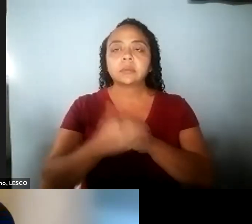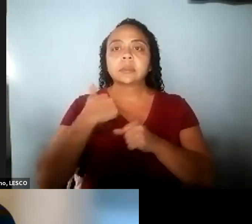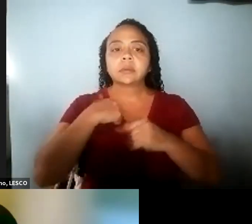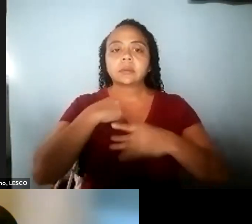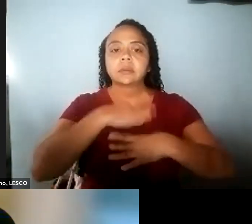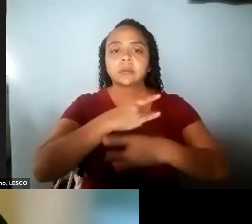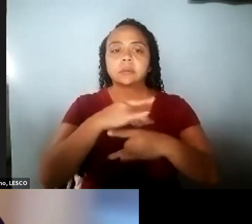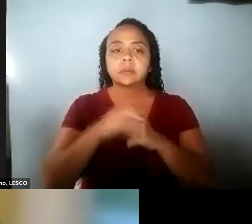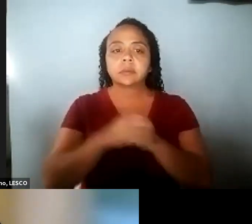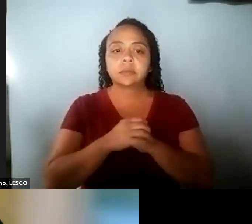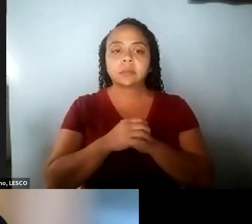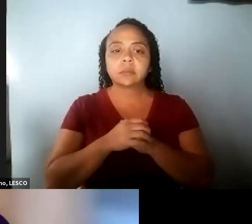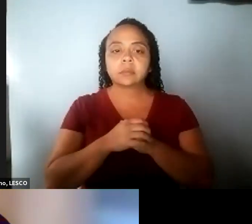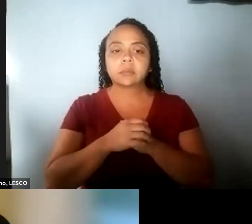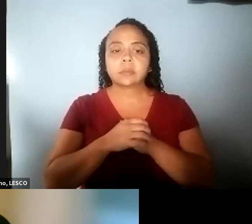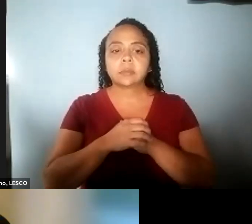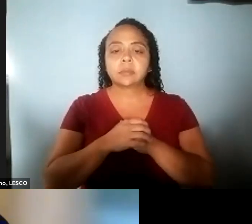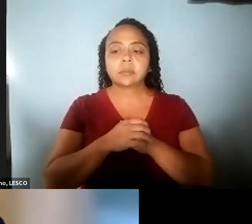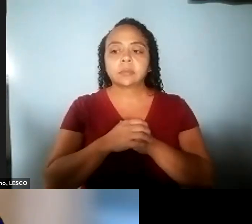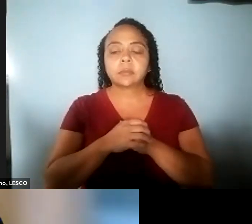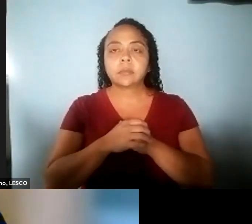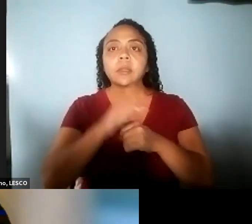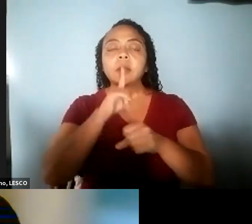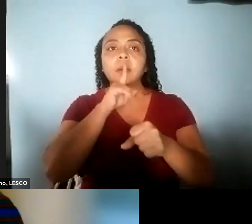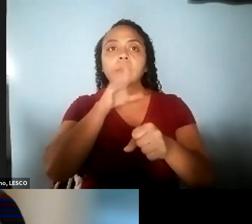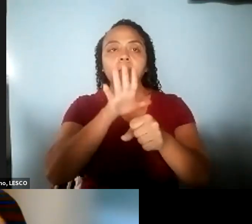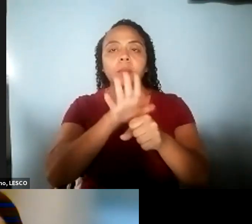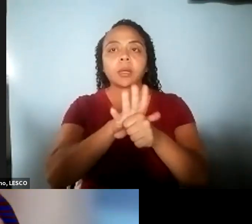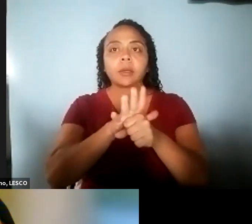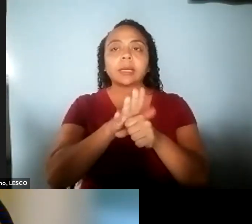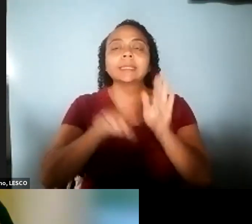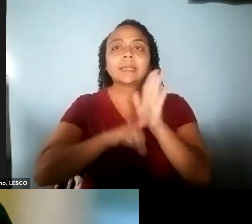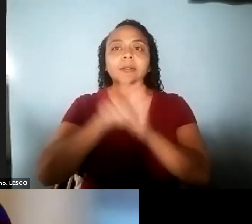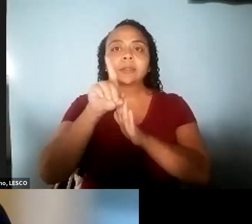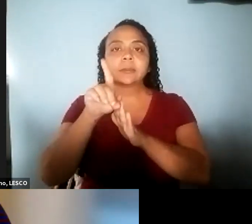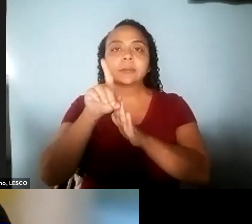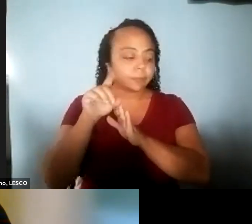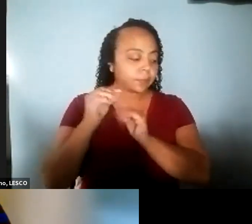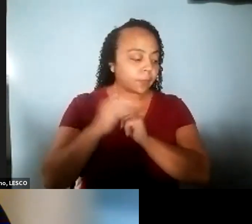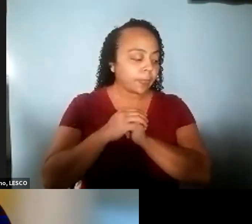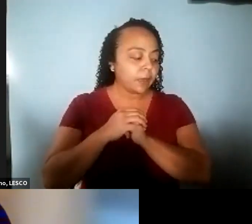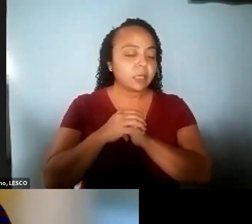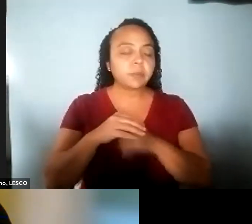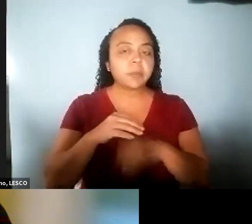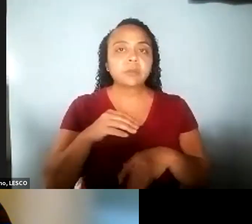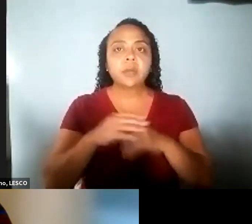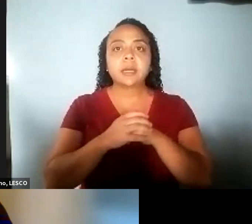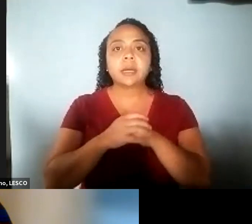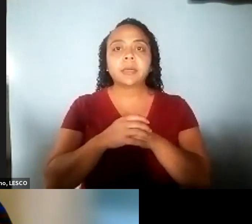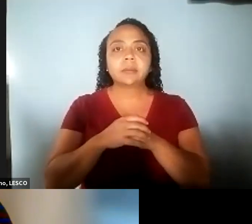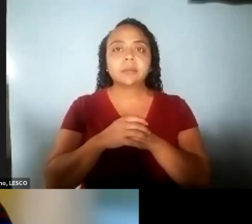muchos caminos sin embargo hemos comprobado que la medida que se desarrolle esta cultura de prevención pues nuestros colaboradores